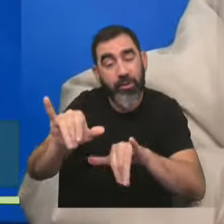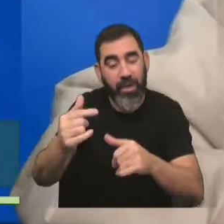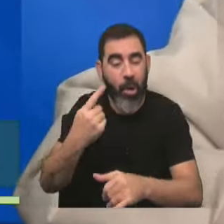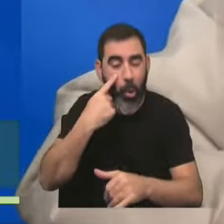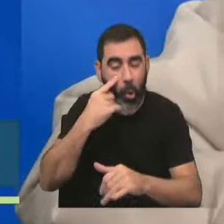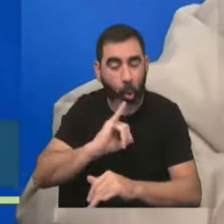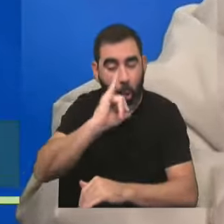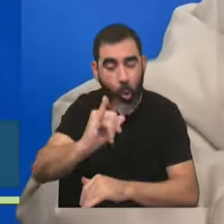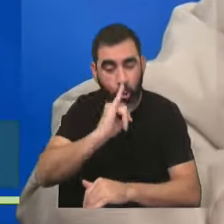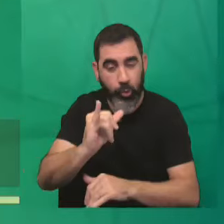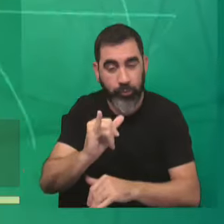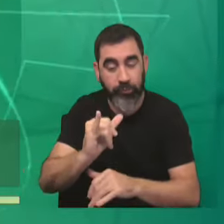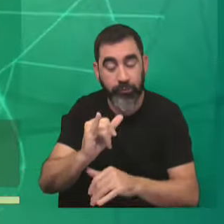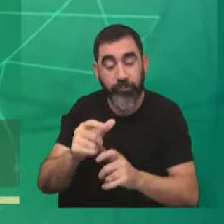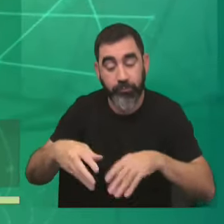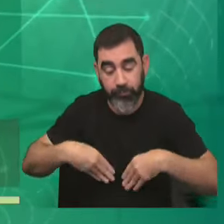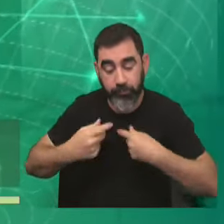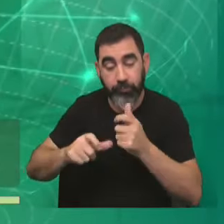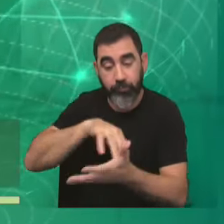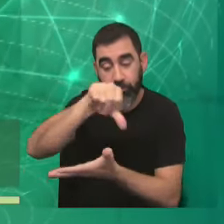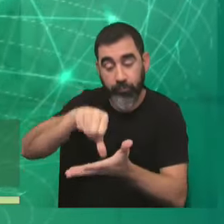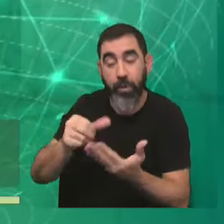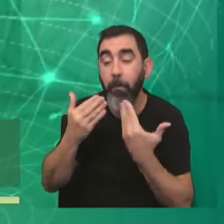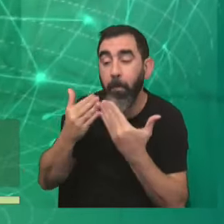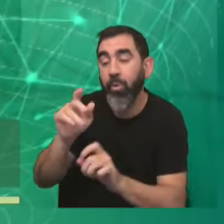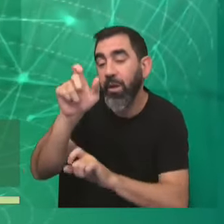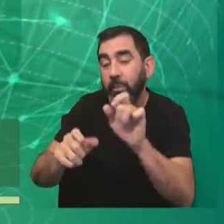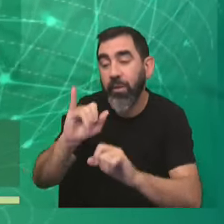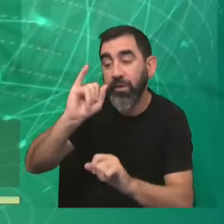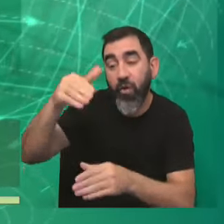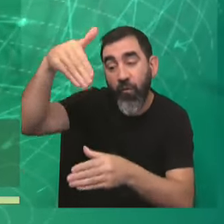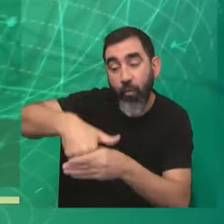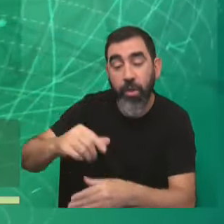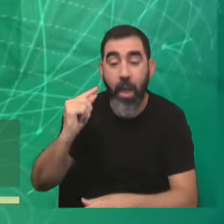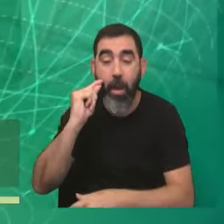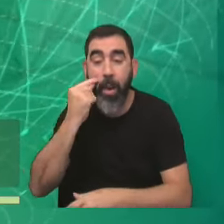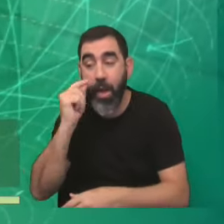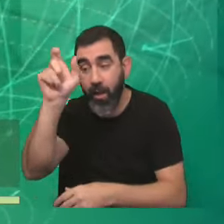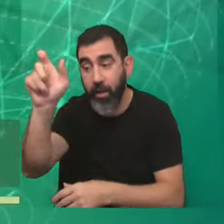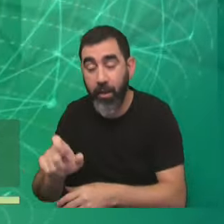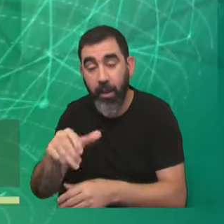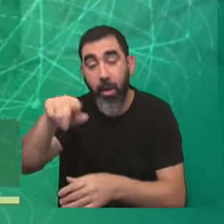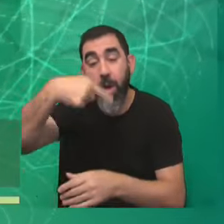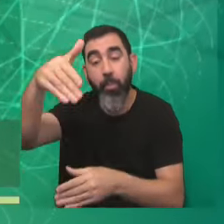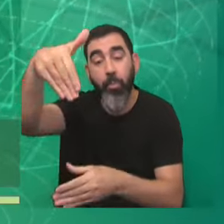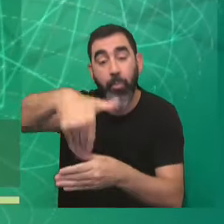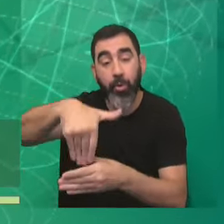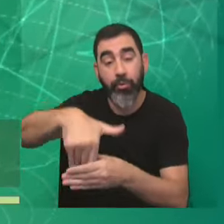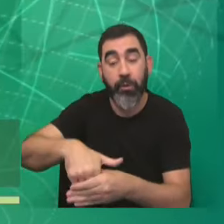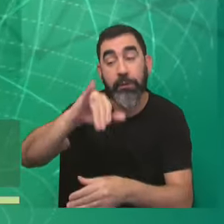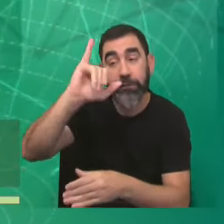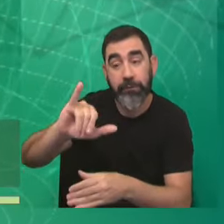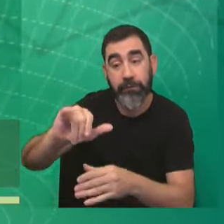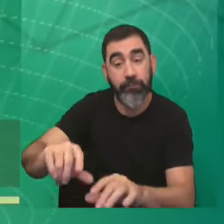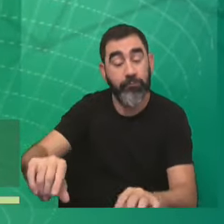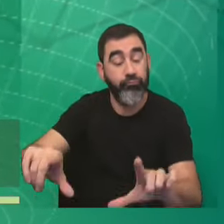conocía la noticia la ucina de percepción ciudadana consultó a la población si votaría Blanca Rodríguez en las próximas iones en caso de que